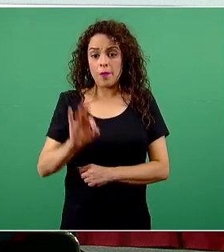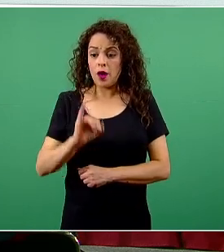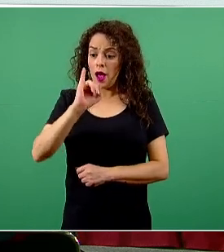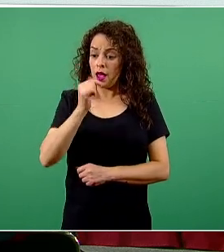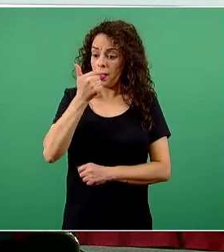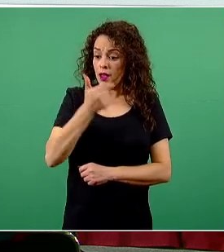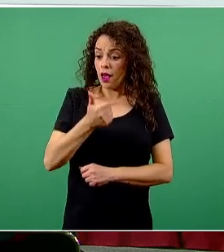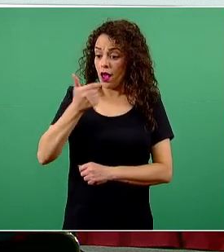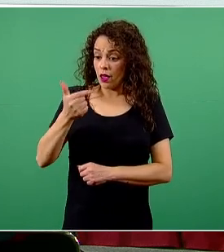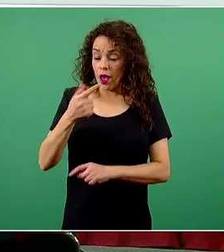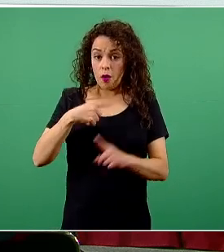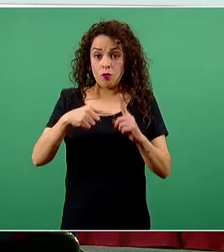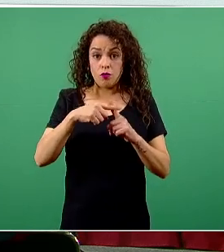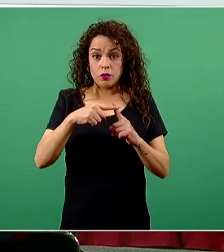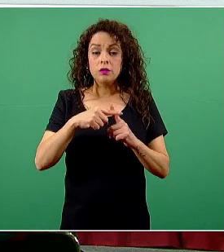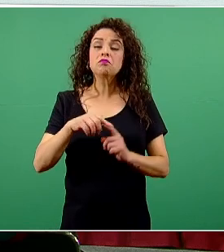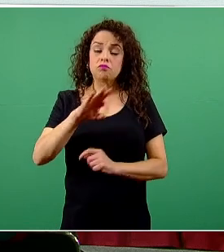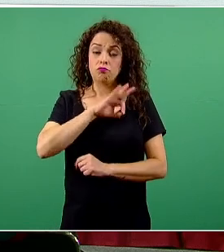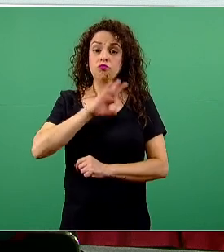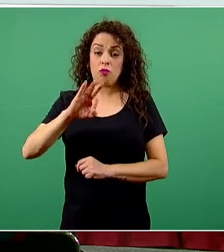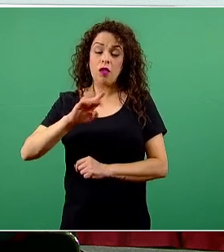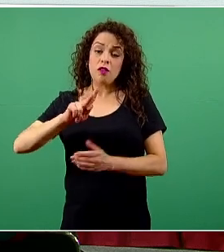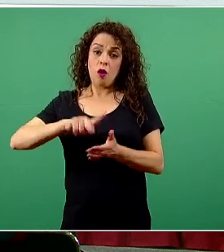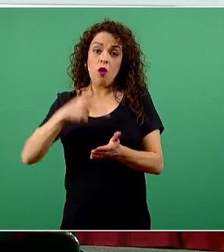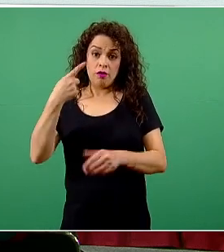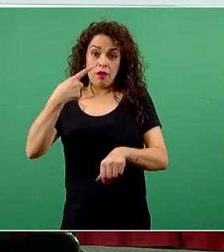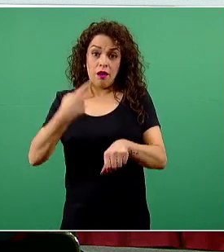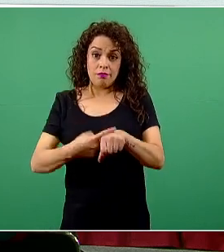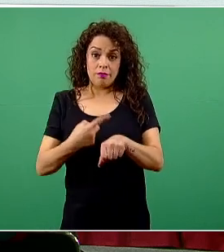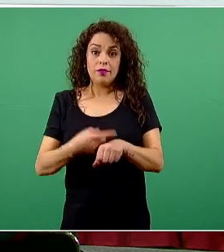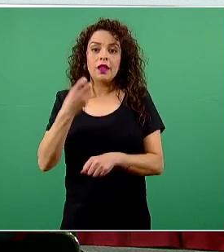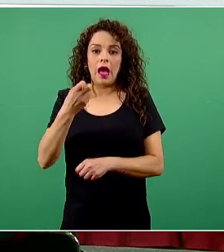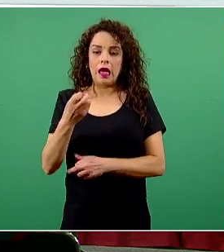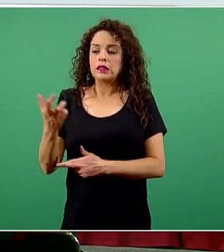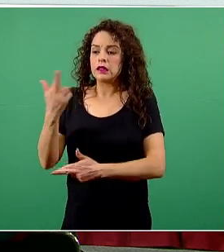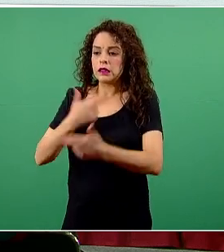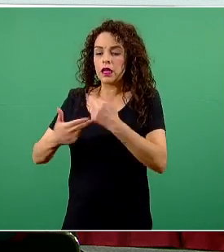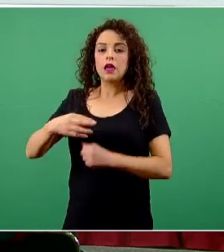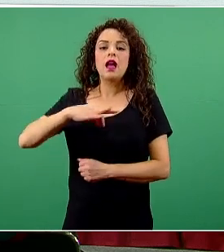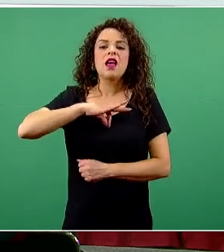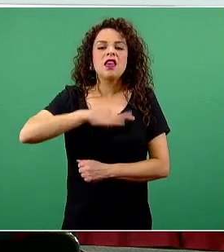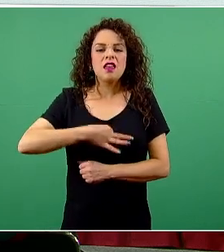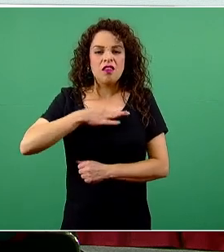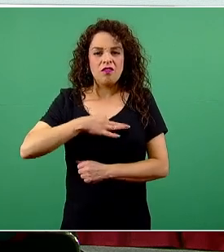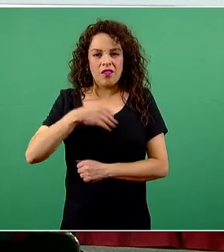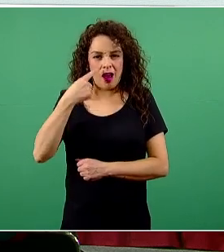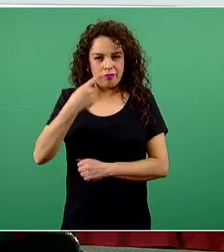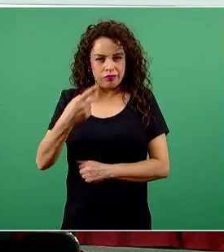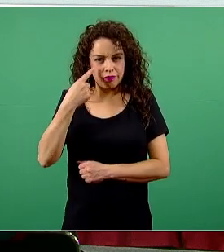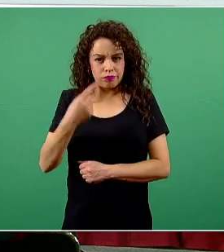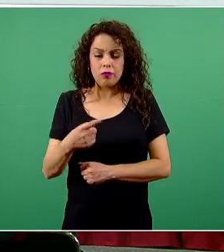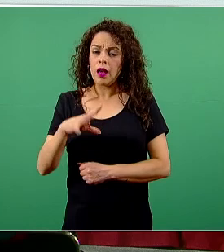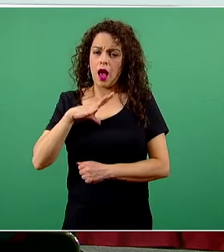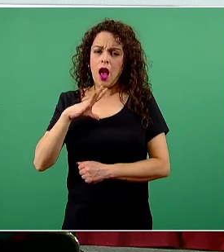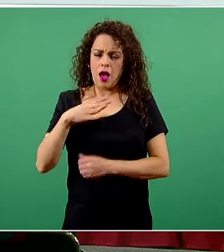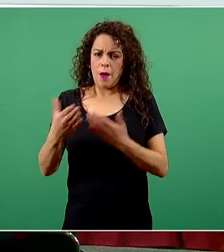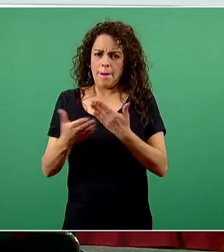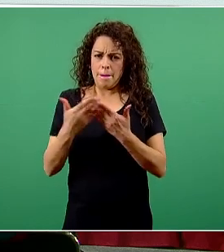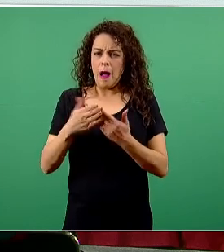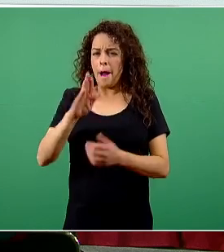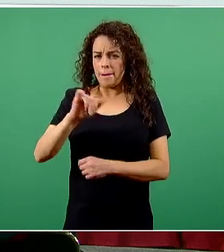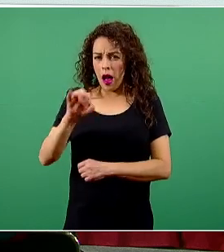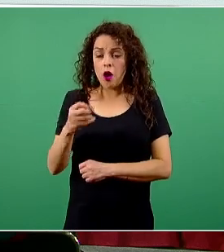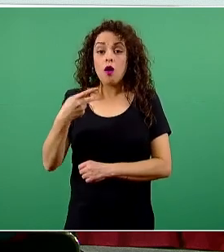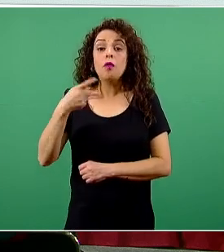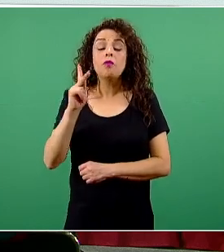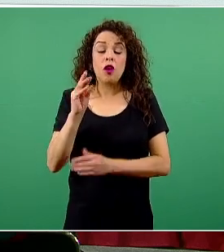podrían volver a infectarse. Y es el caso de las reinfecciones que hemos estado viendo, que son bajas, pero todavía, aunque